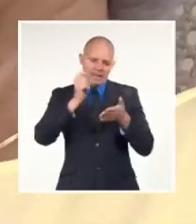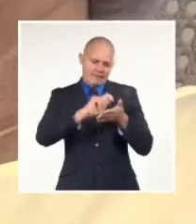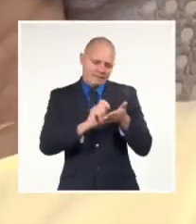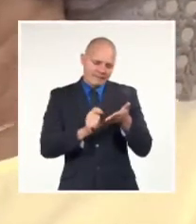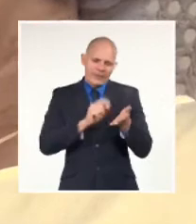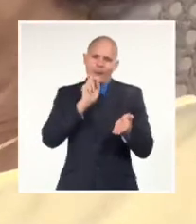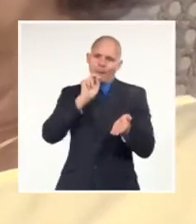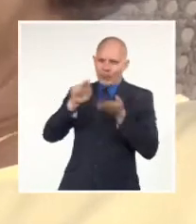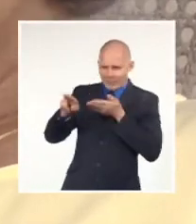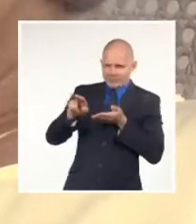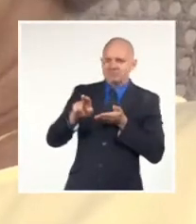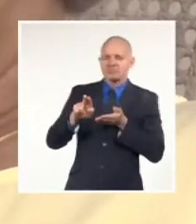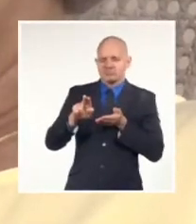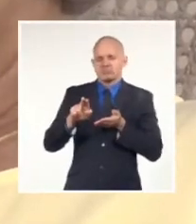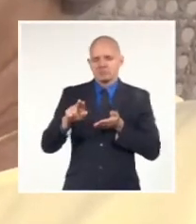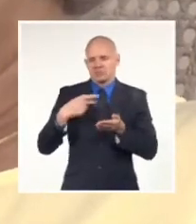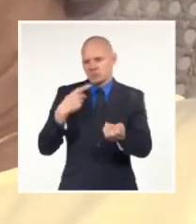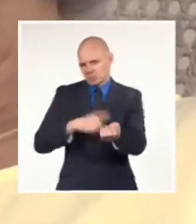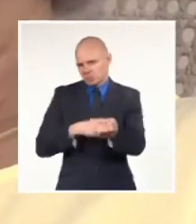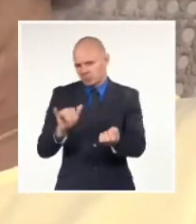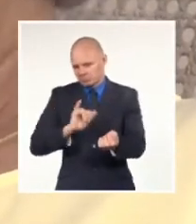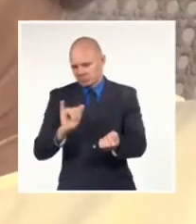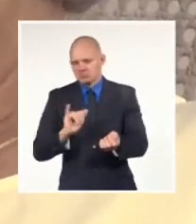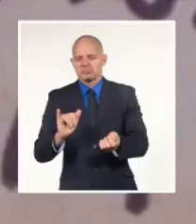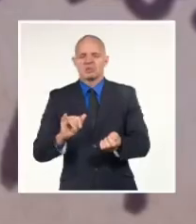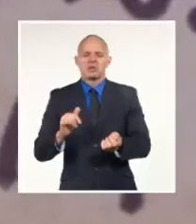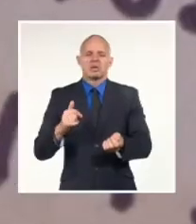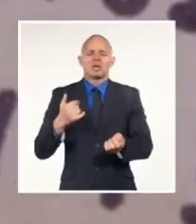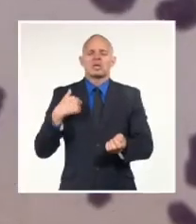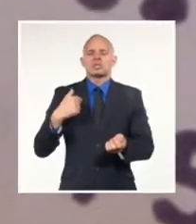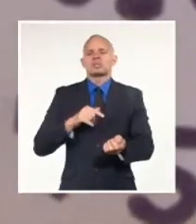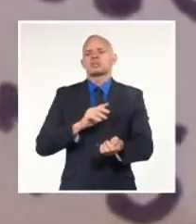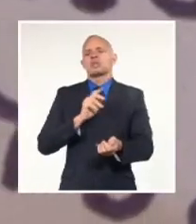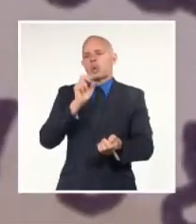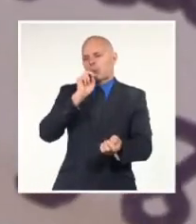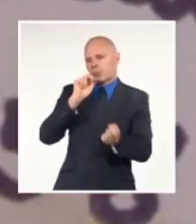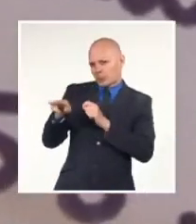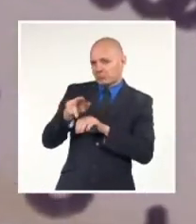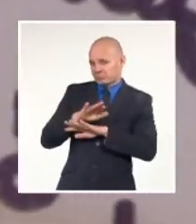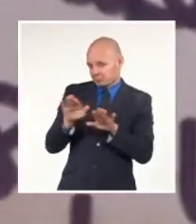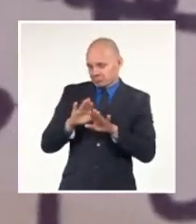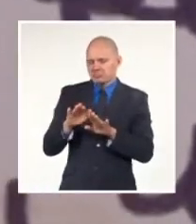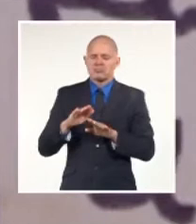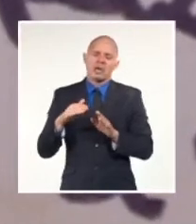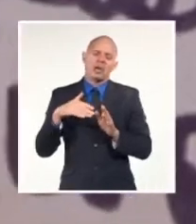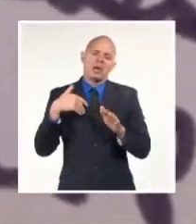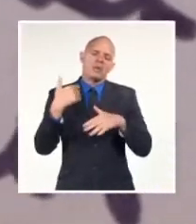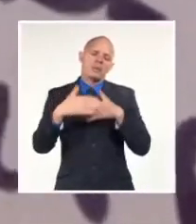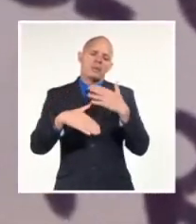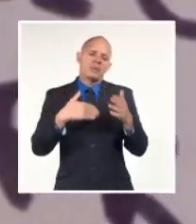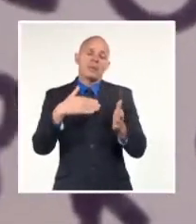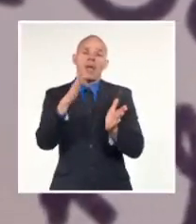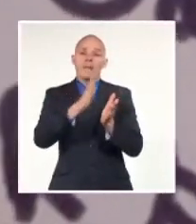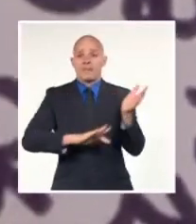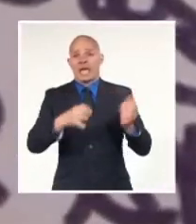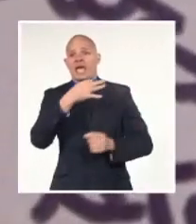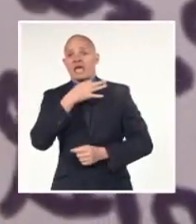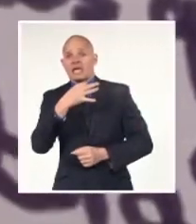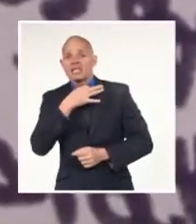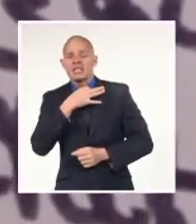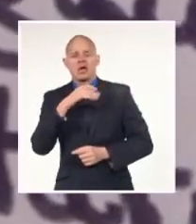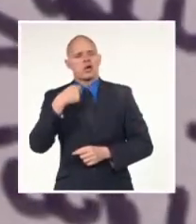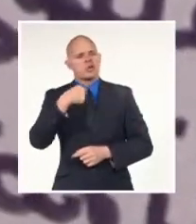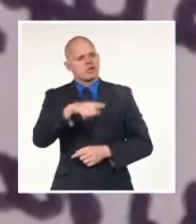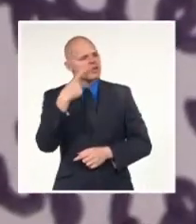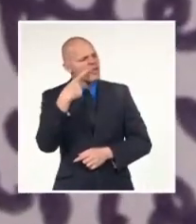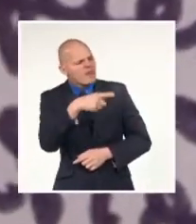Cuando regresé en enero, voy al apartado postal. Había entre la correspondencia, yo veo este sobre blanco con una